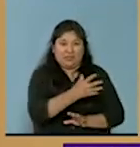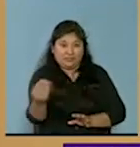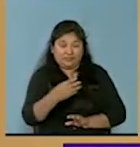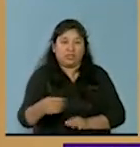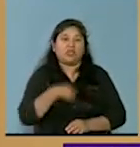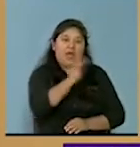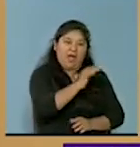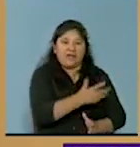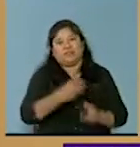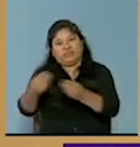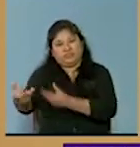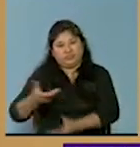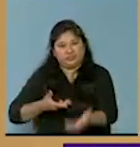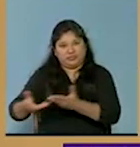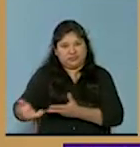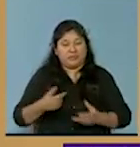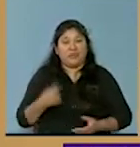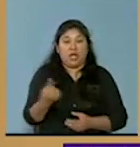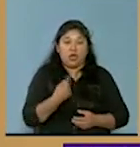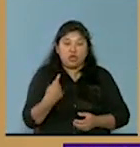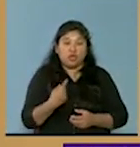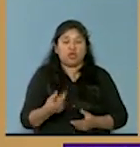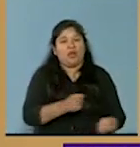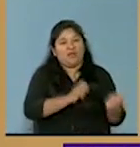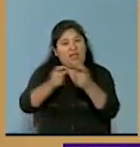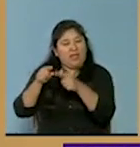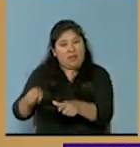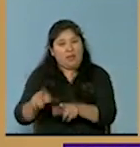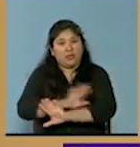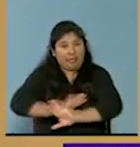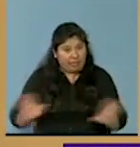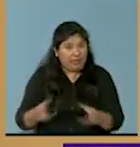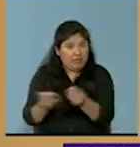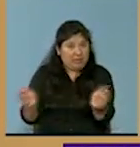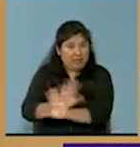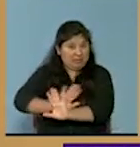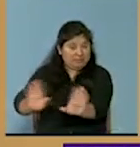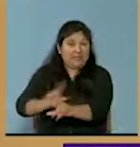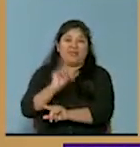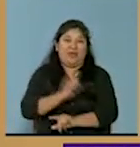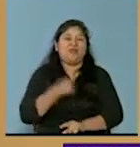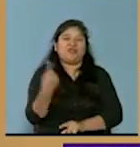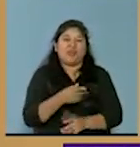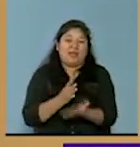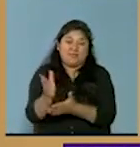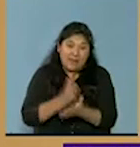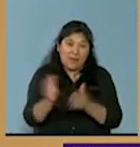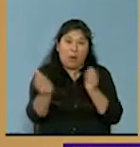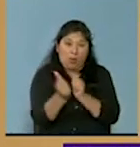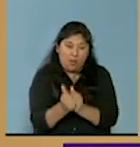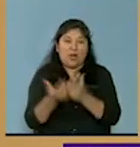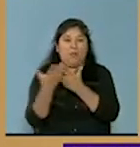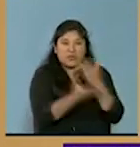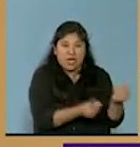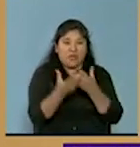un acompañamiento los nuestros no terminen los porta manos abiertas sino que seguimos visitando los los acompañamos al día siempre estaré constantemente